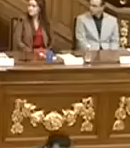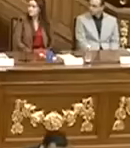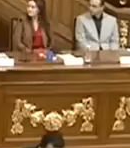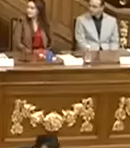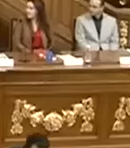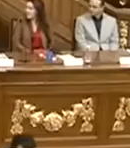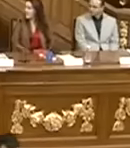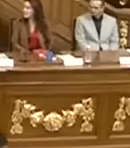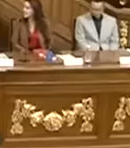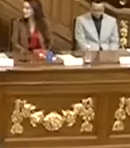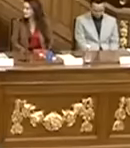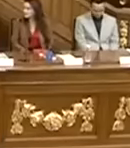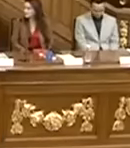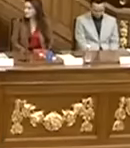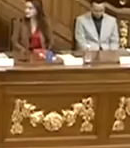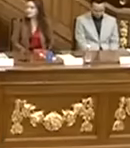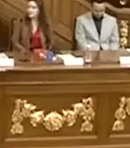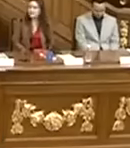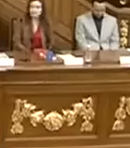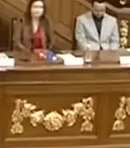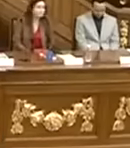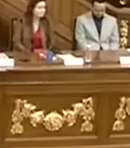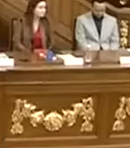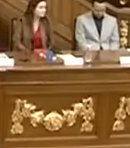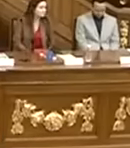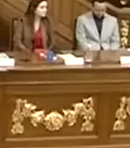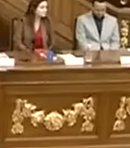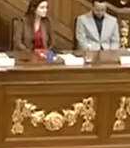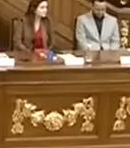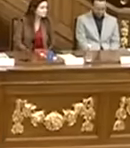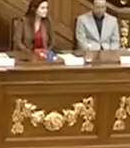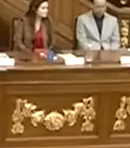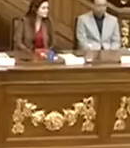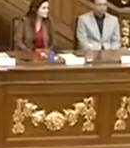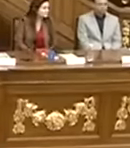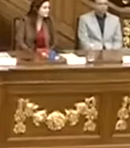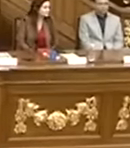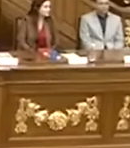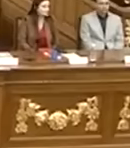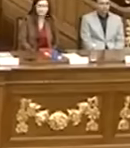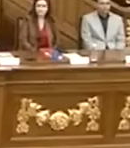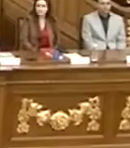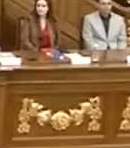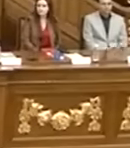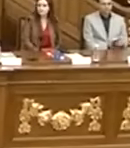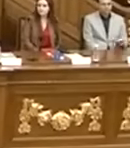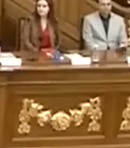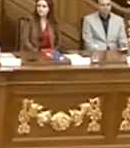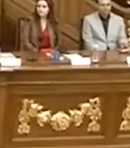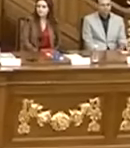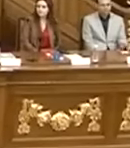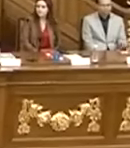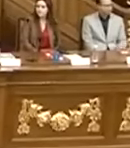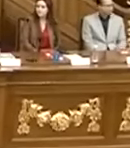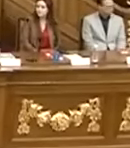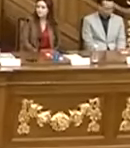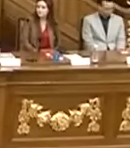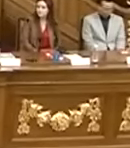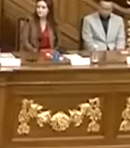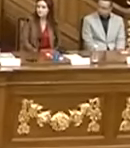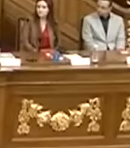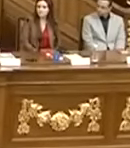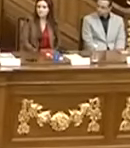Federal Legislativo de la diputada María Gabriela Vega, segunda vicepresidenta. En el Salón Protocolar del Palacio Federal